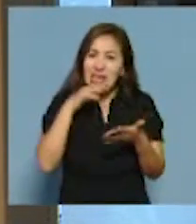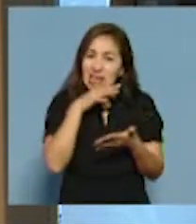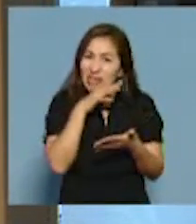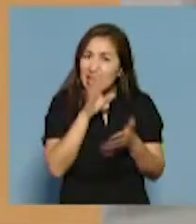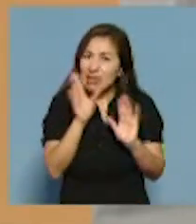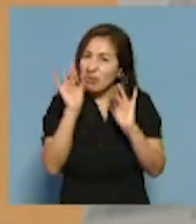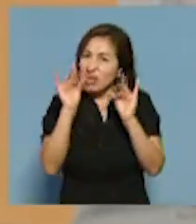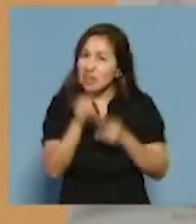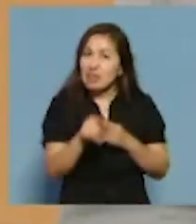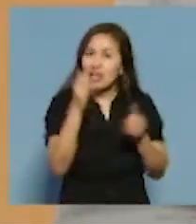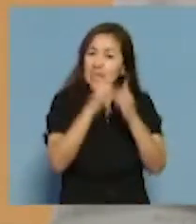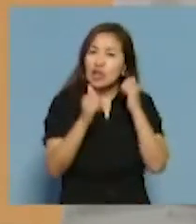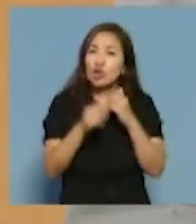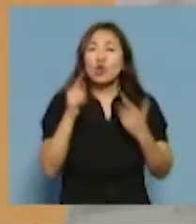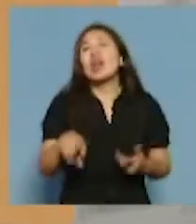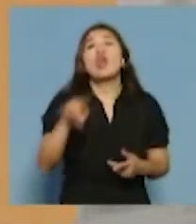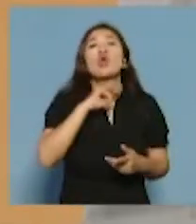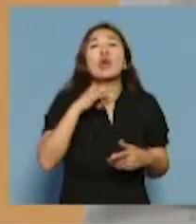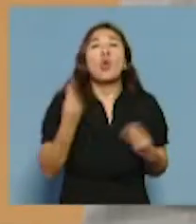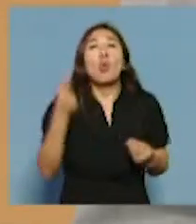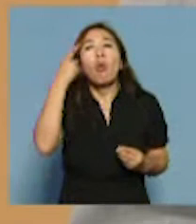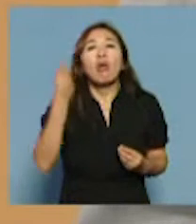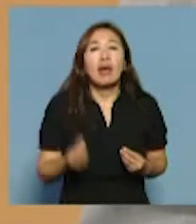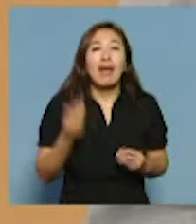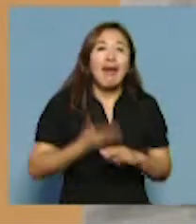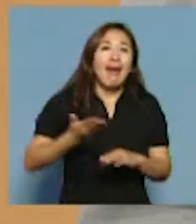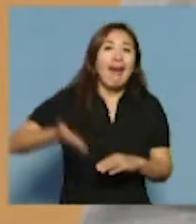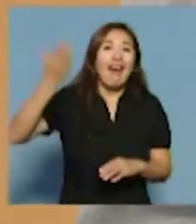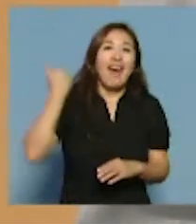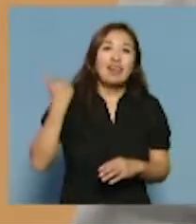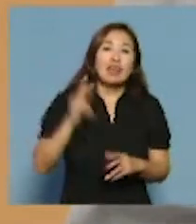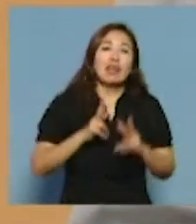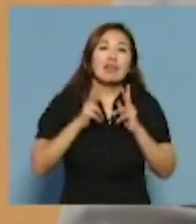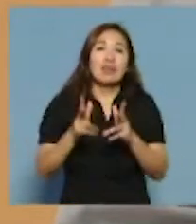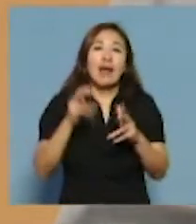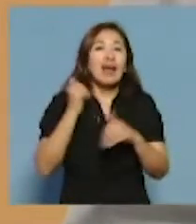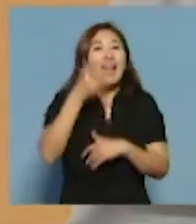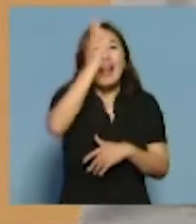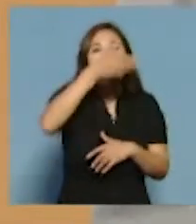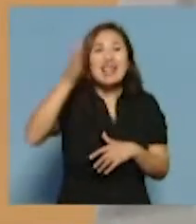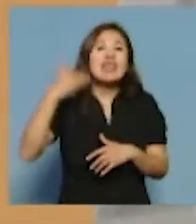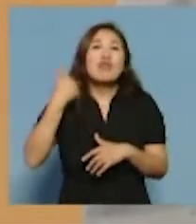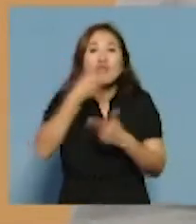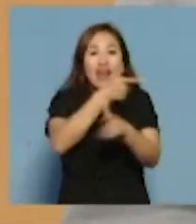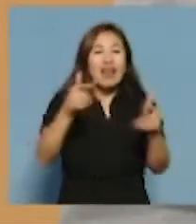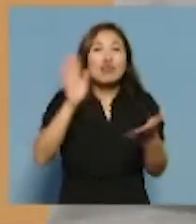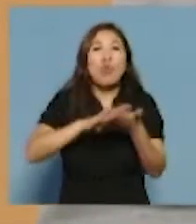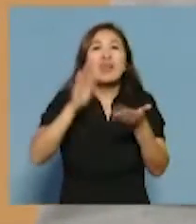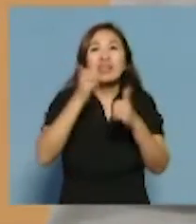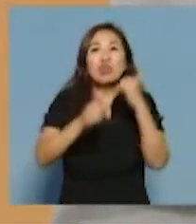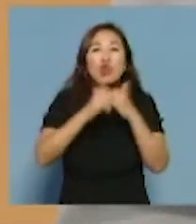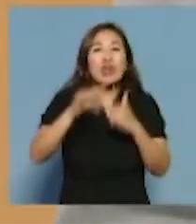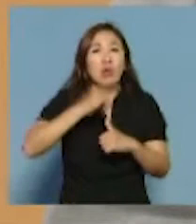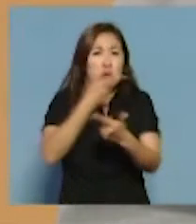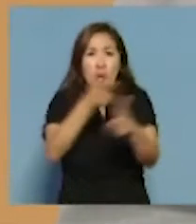a veces cuesta sobre todo la para lo que yo soy porque antes precisamente se decía que no había bibliografía y esto surge al revés del